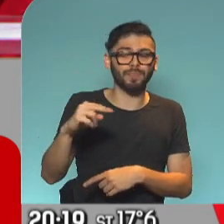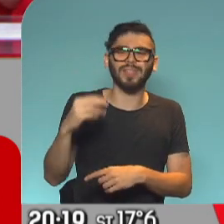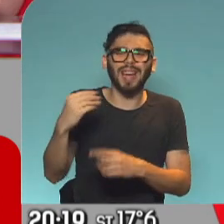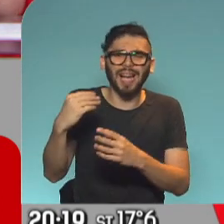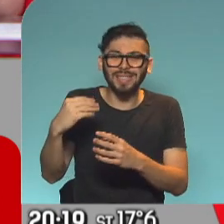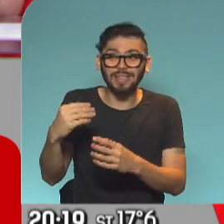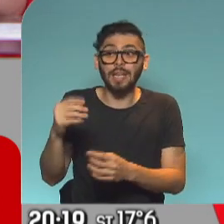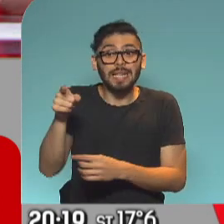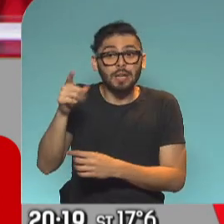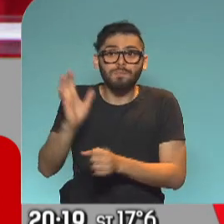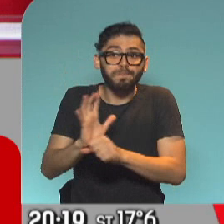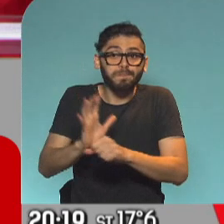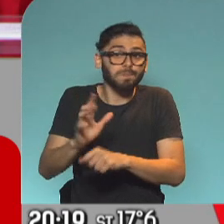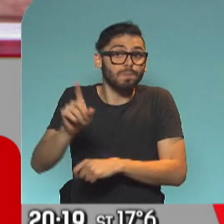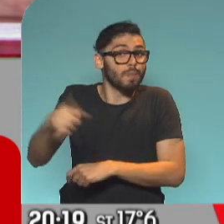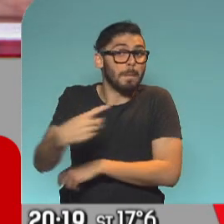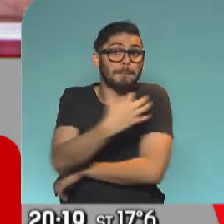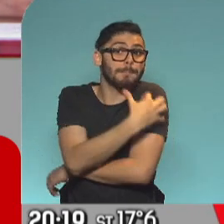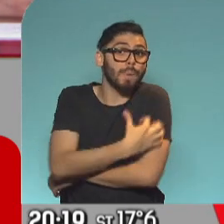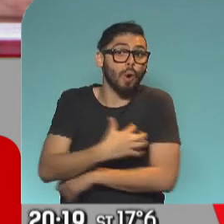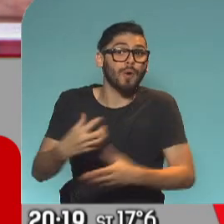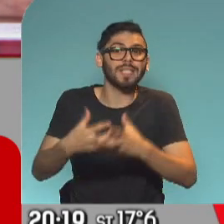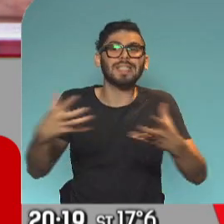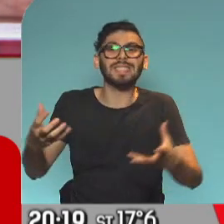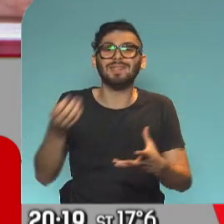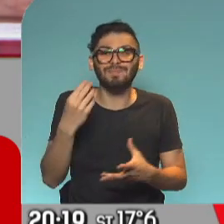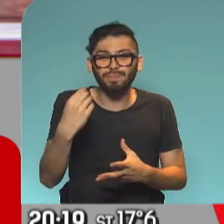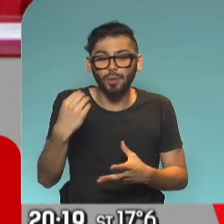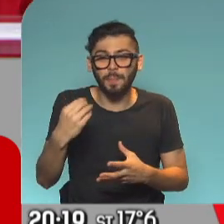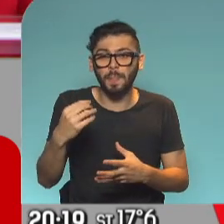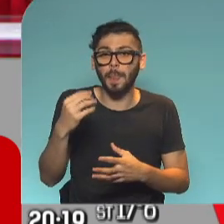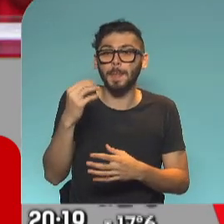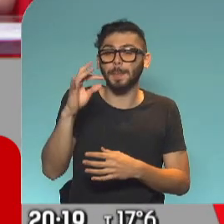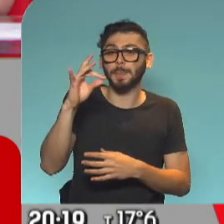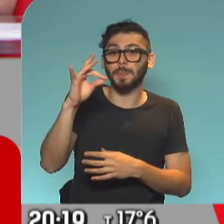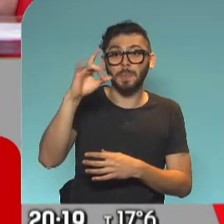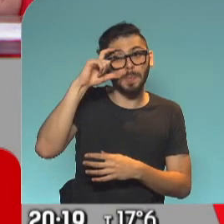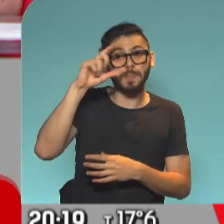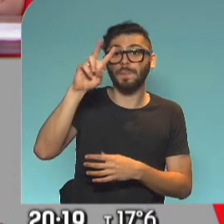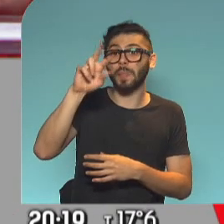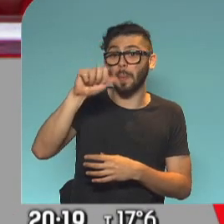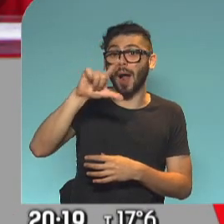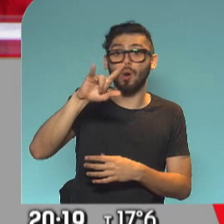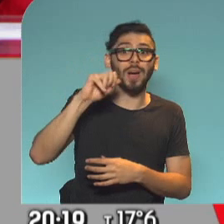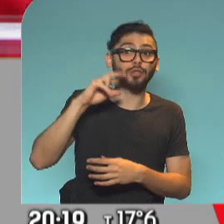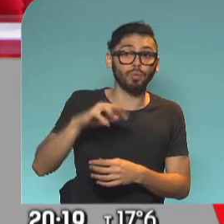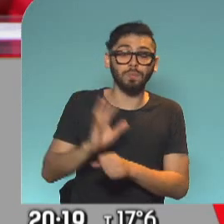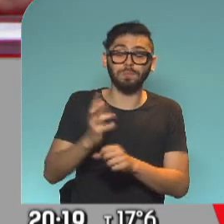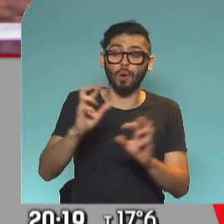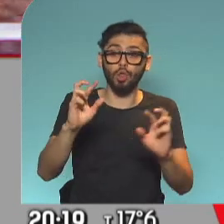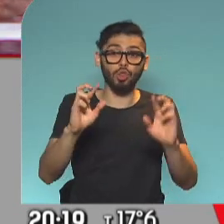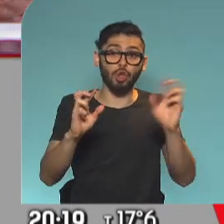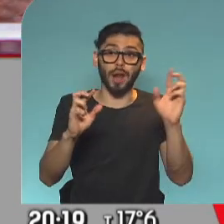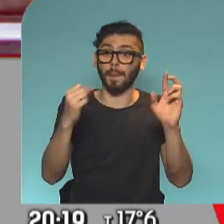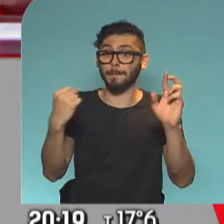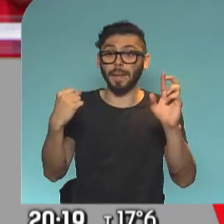significa más pobreza. ¿Por qué? Porque a raíz de que se hace una devaluación significa que el tipo de cambio oficial aumenta. Y todo aquello que tenga